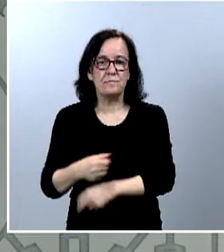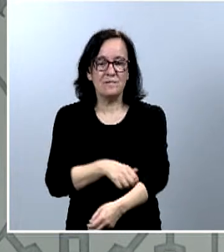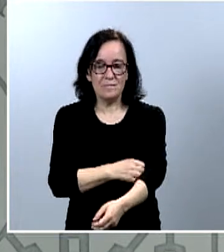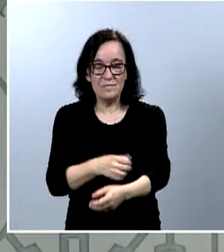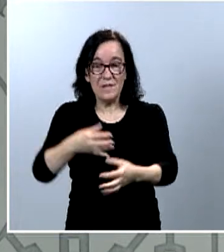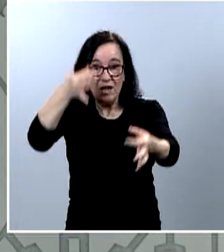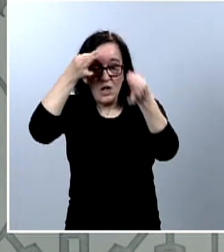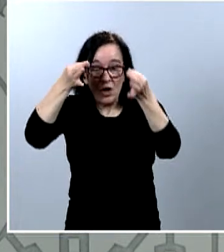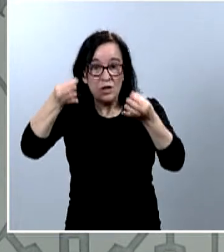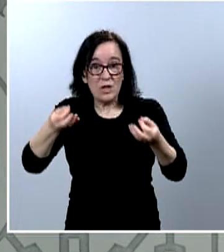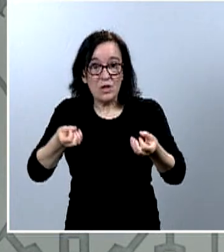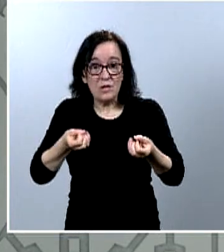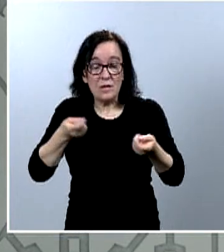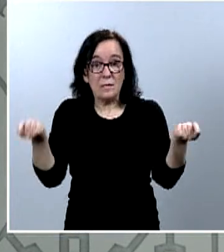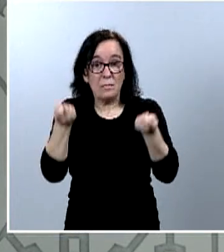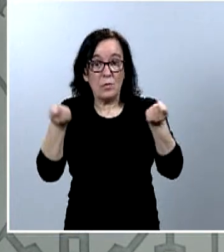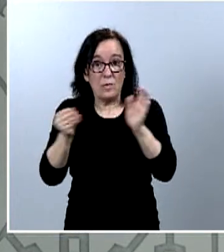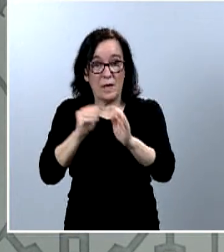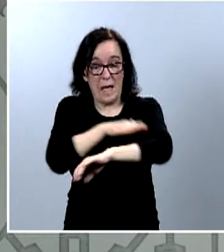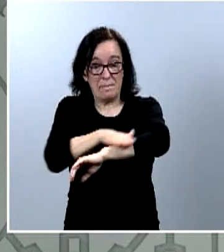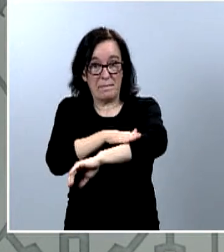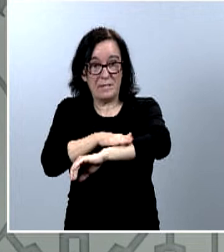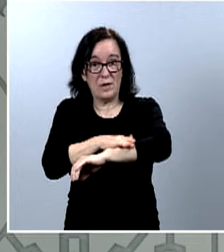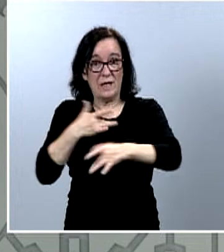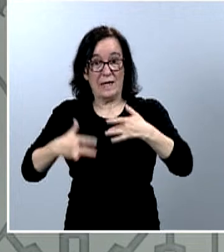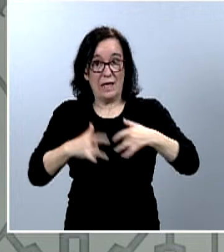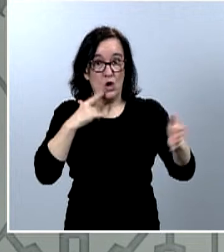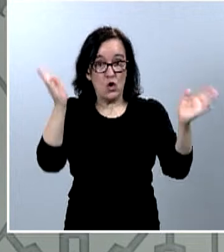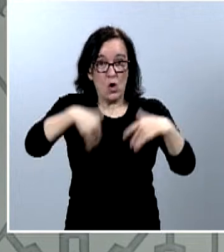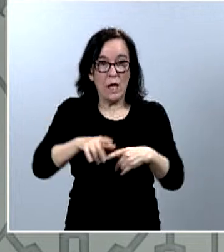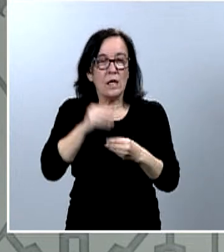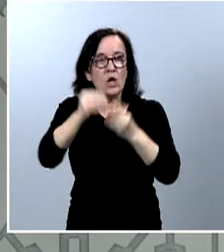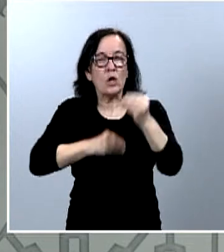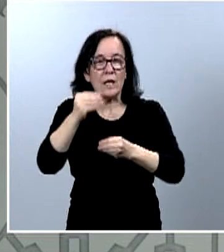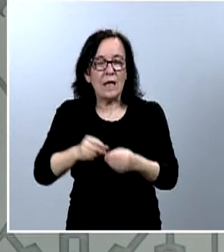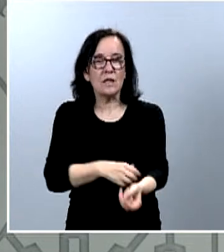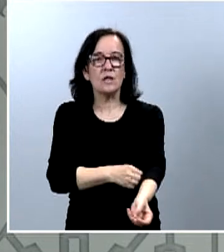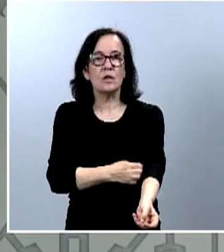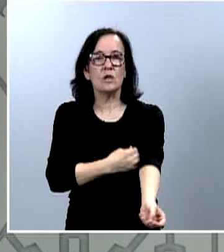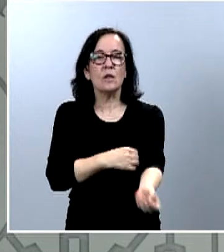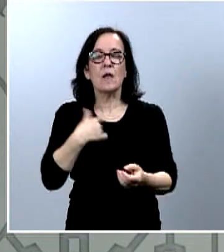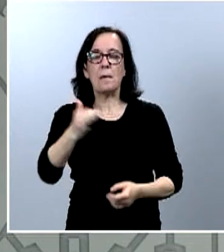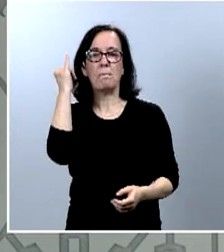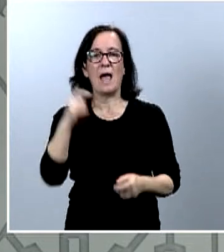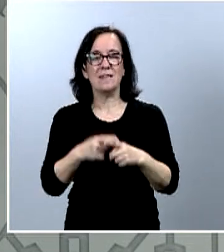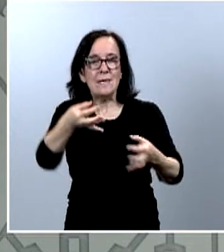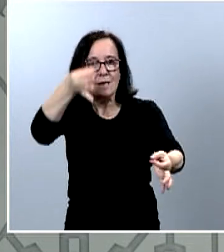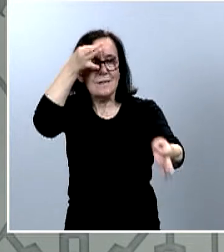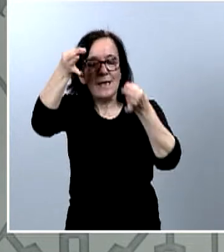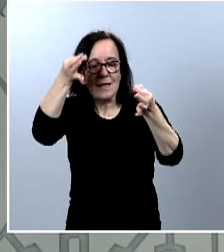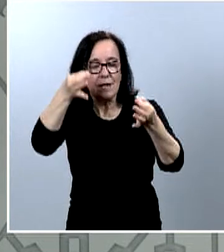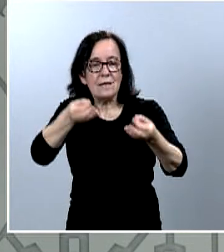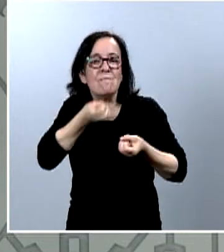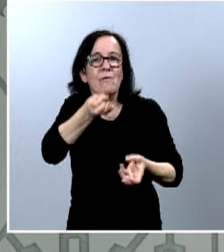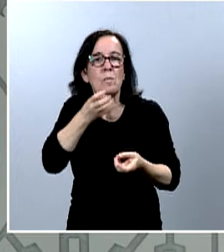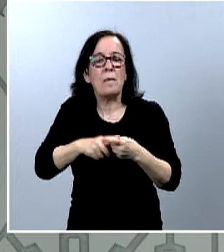en el Ministerio, por ejemplo, los datos de asintomáticos, lo que hemos hecho es tener más detalle en la información para poder